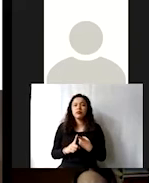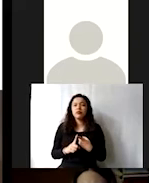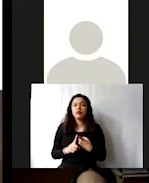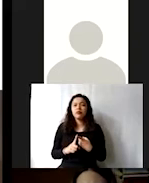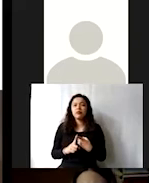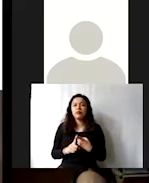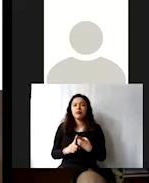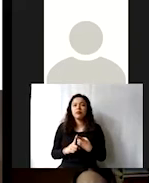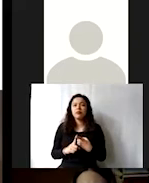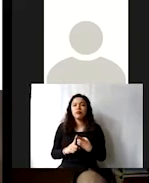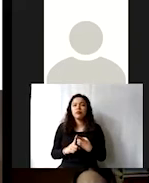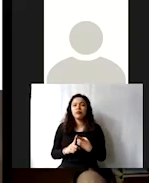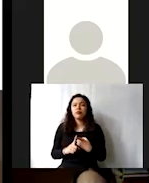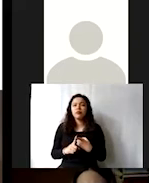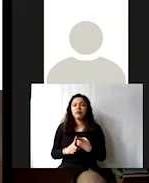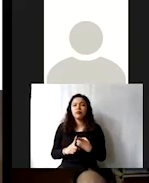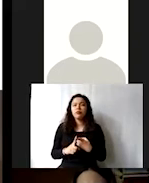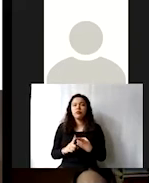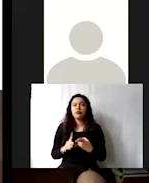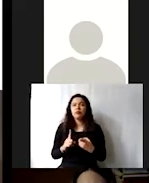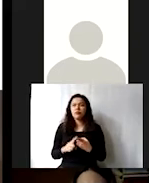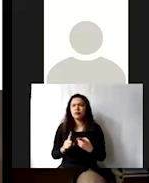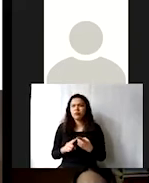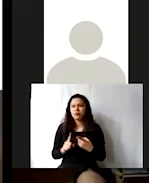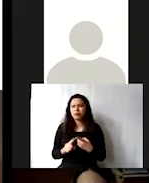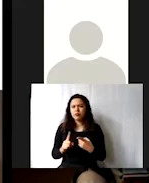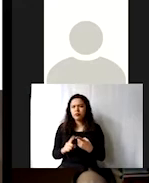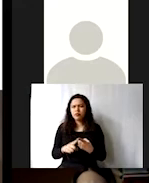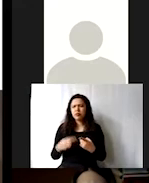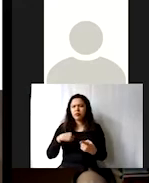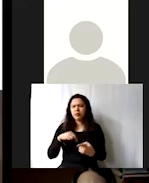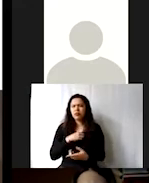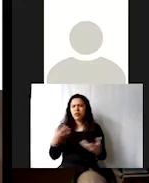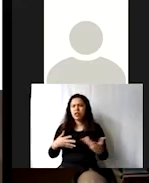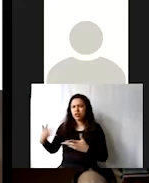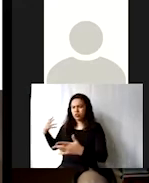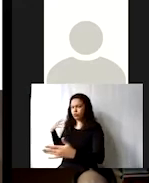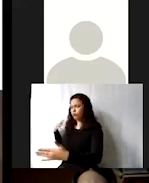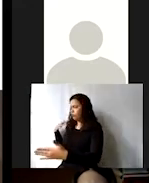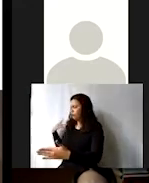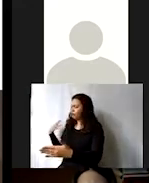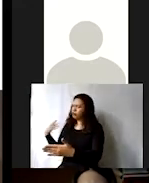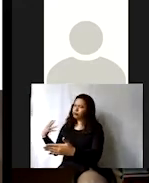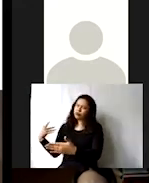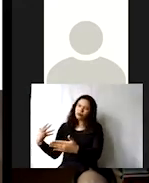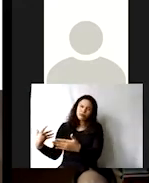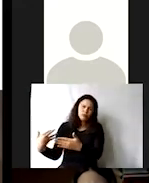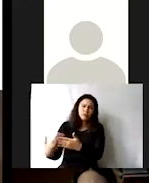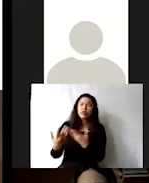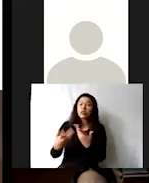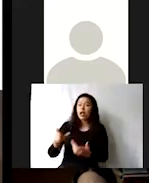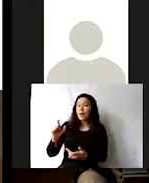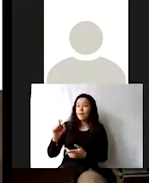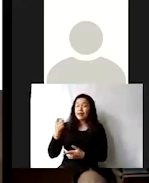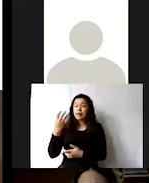de identificar que el quehacer que hemos estado realizando ya a lo largo de tanto tiempo, que llevamos más de